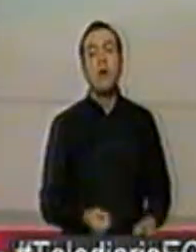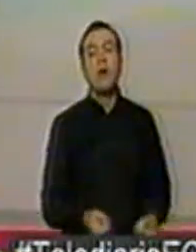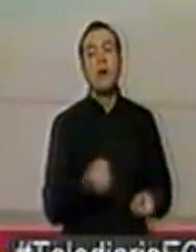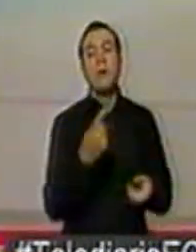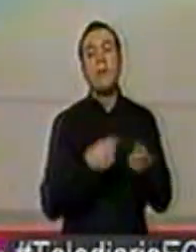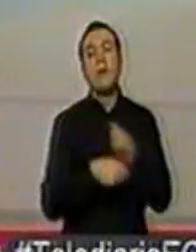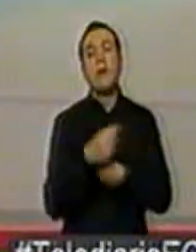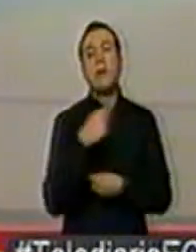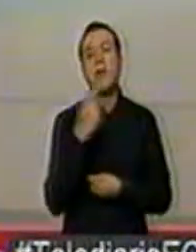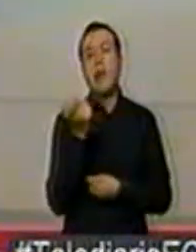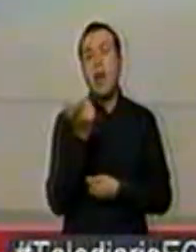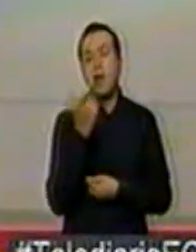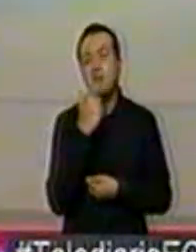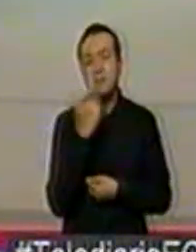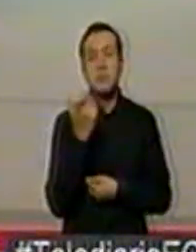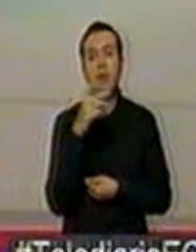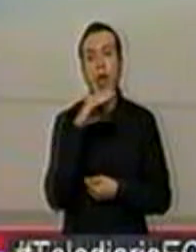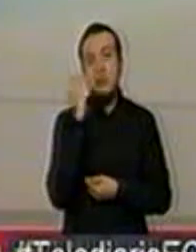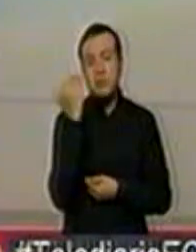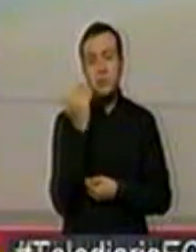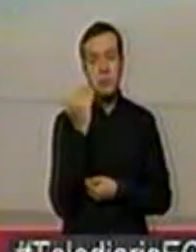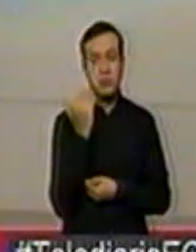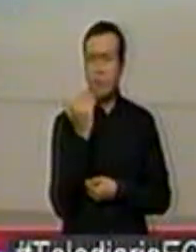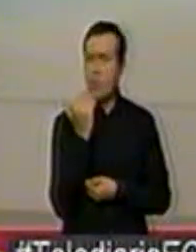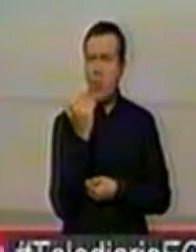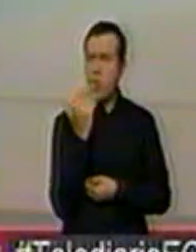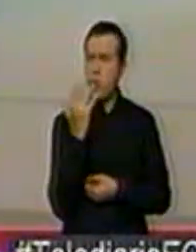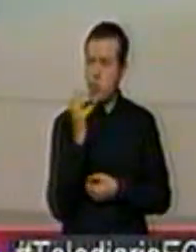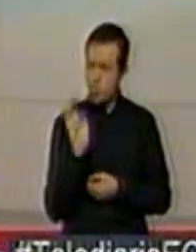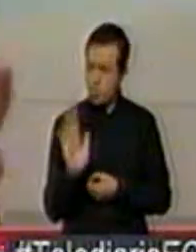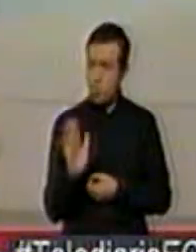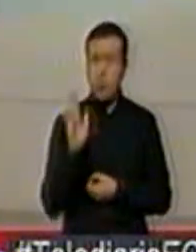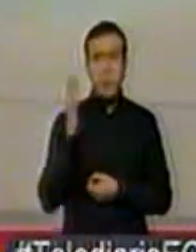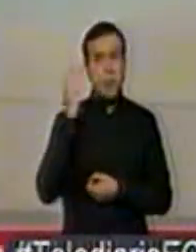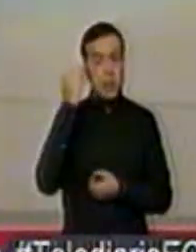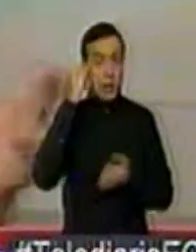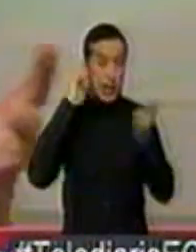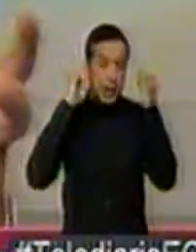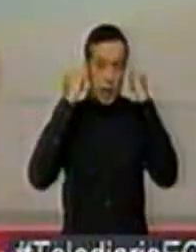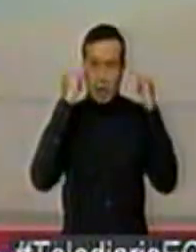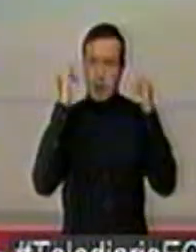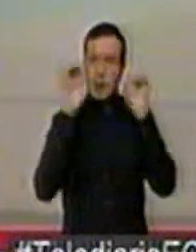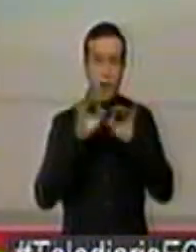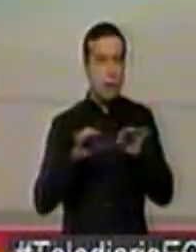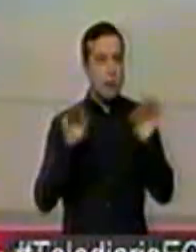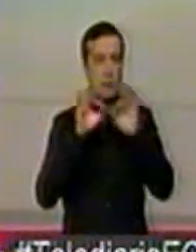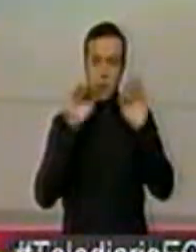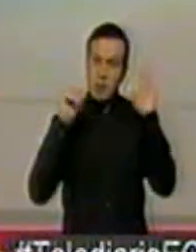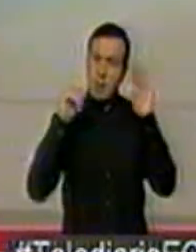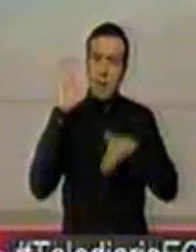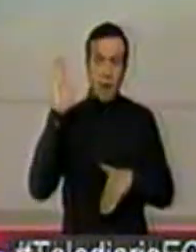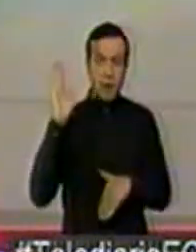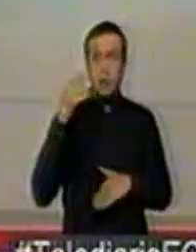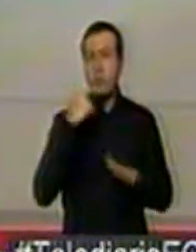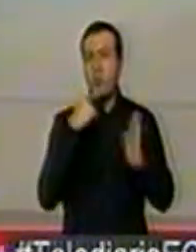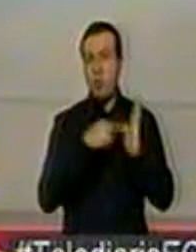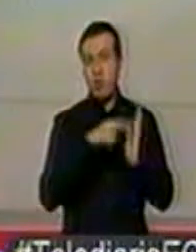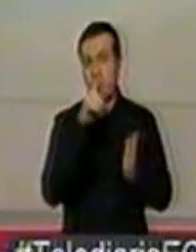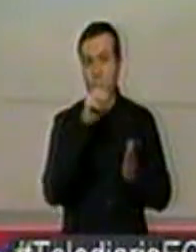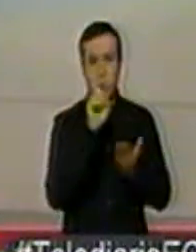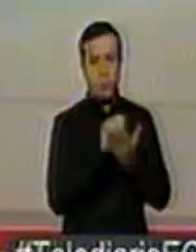la venta de hot dog o hamburguesas lo que queremos es que se hagan cosas importantes que generen si un proyecto